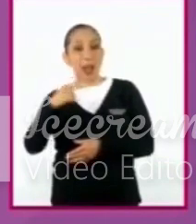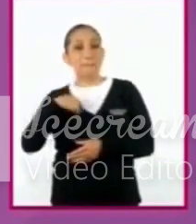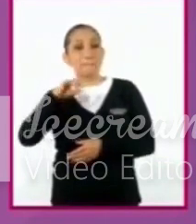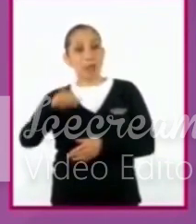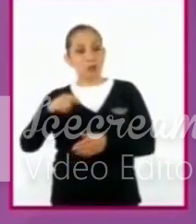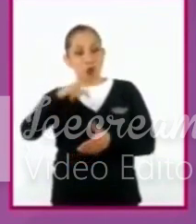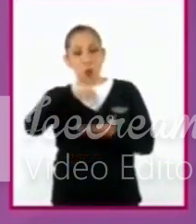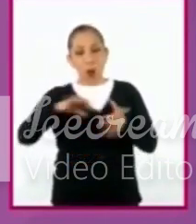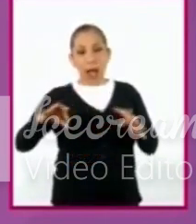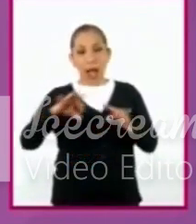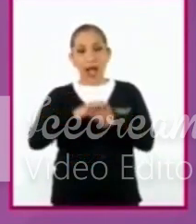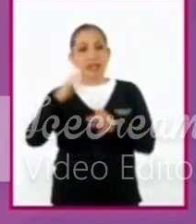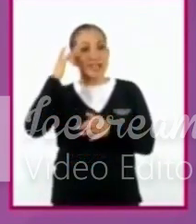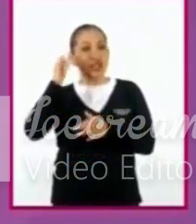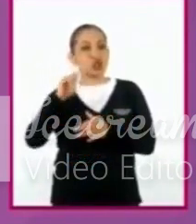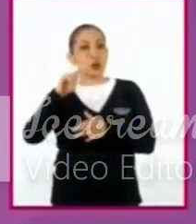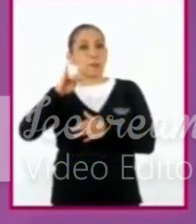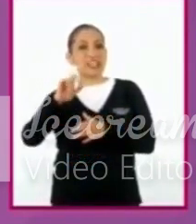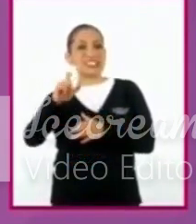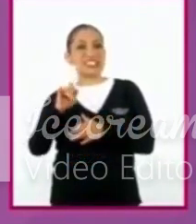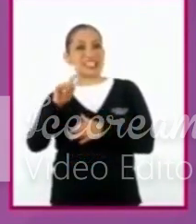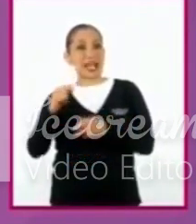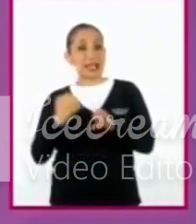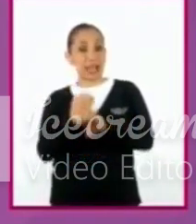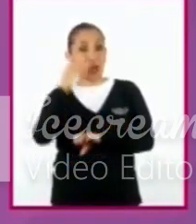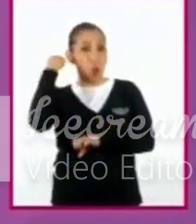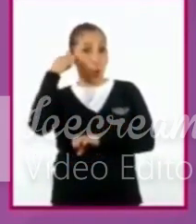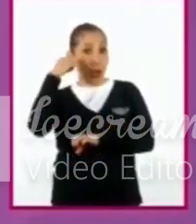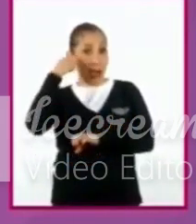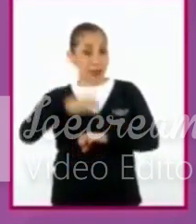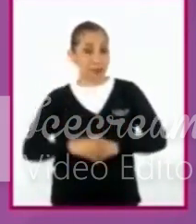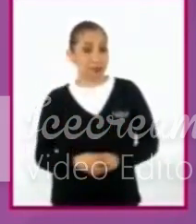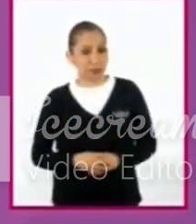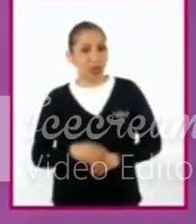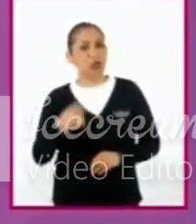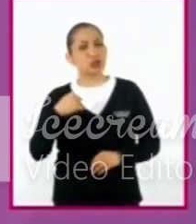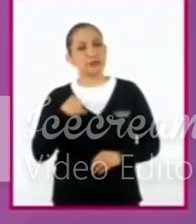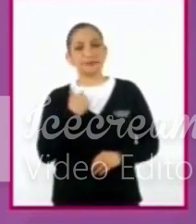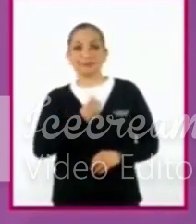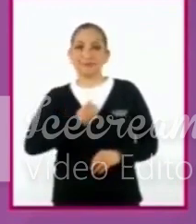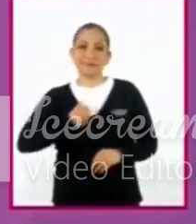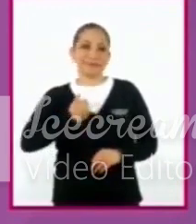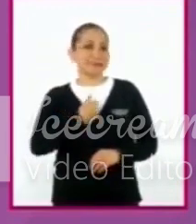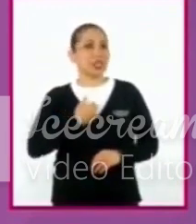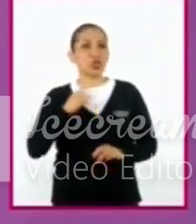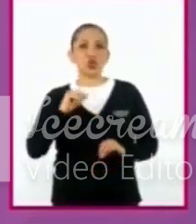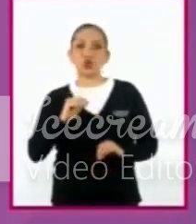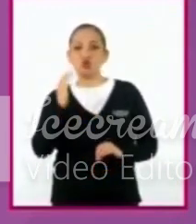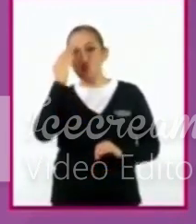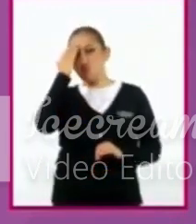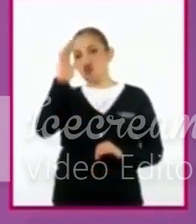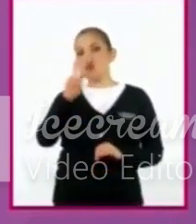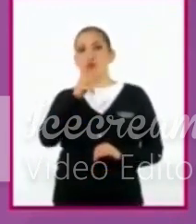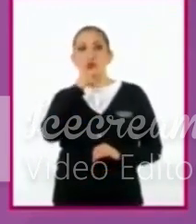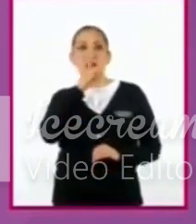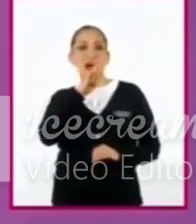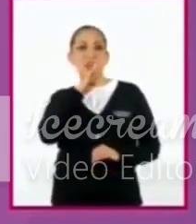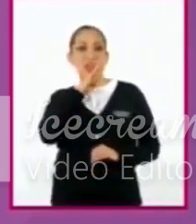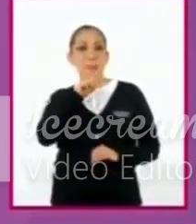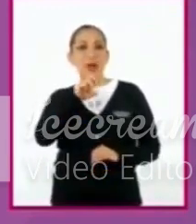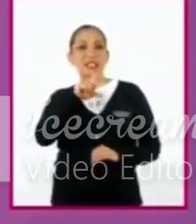jurisdicción de Santo Tomás Ixclán en el estado de Oaxaca. Tuve la desgracia de no haber conocido a mis padres